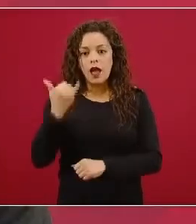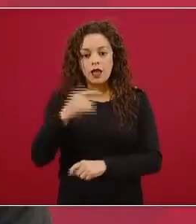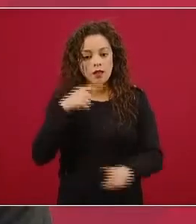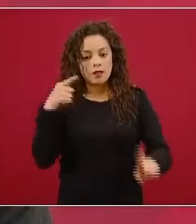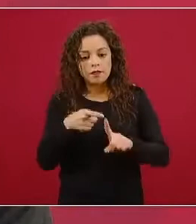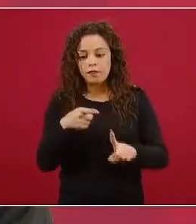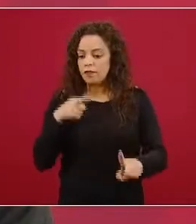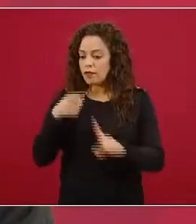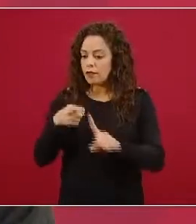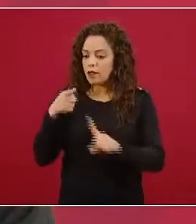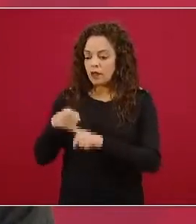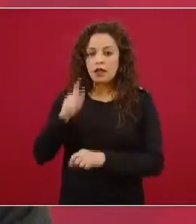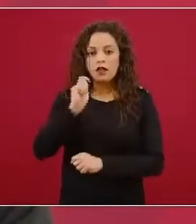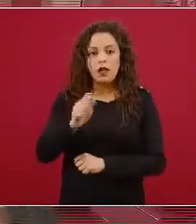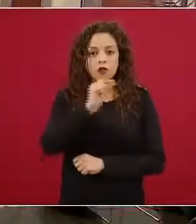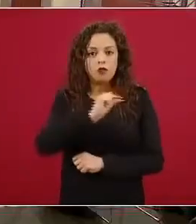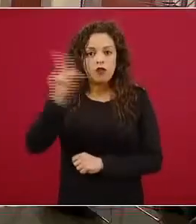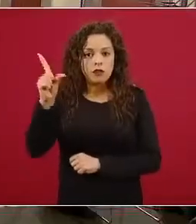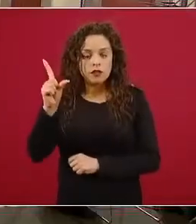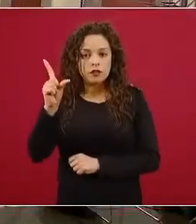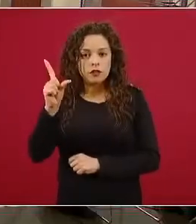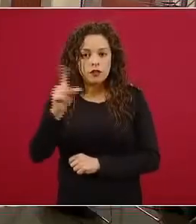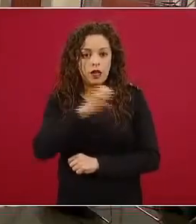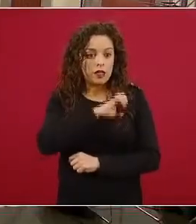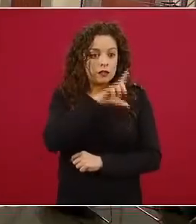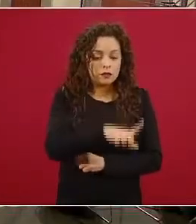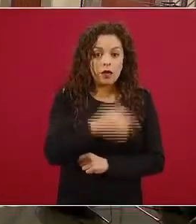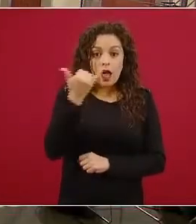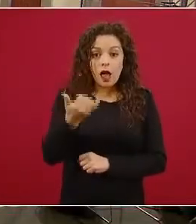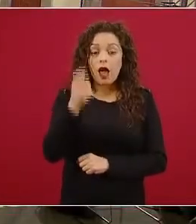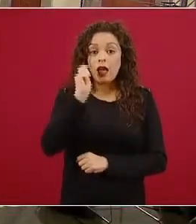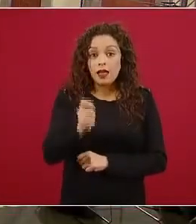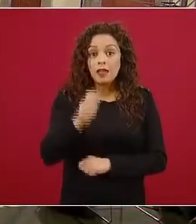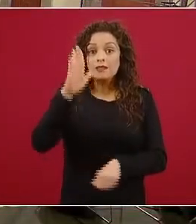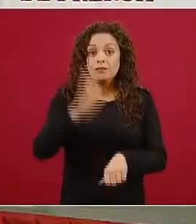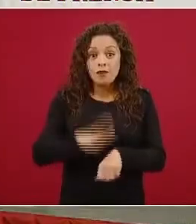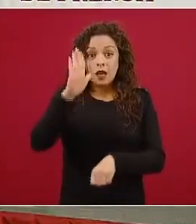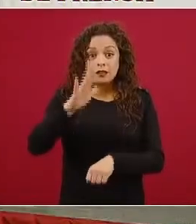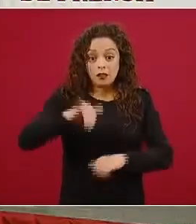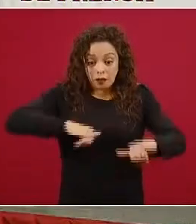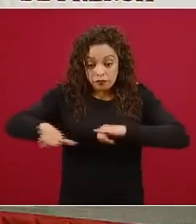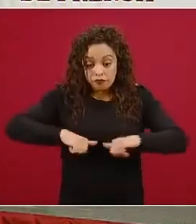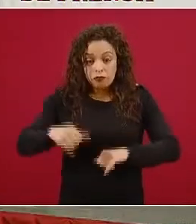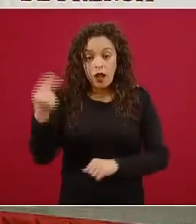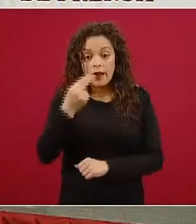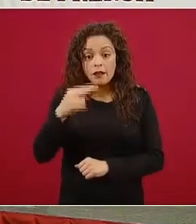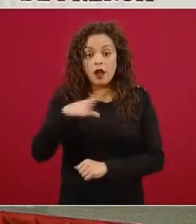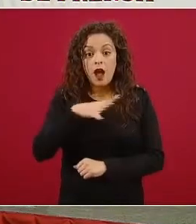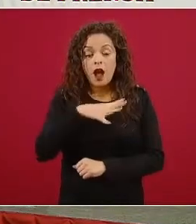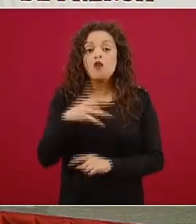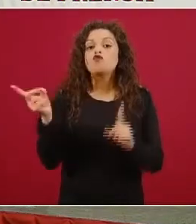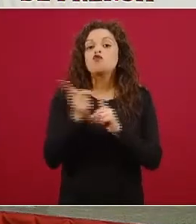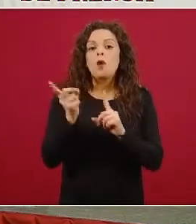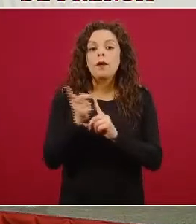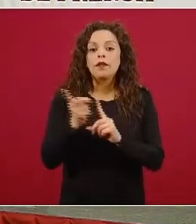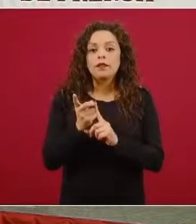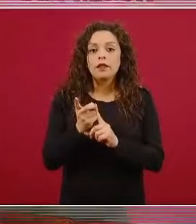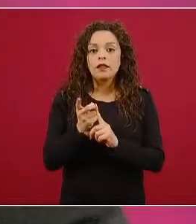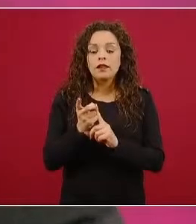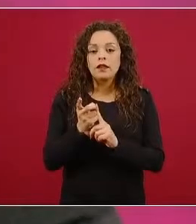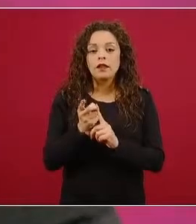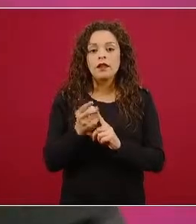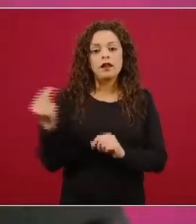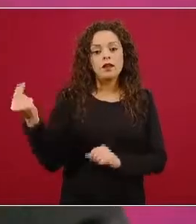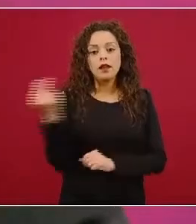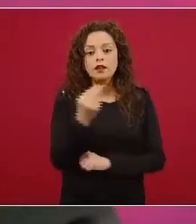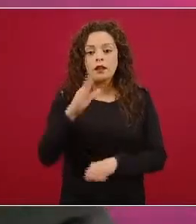de profesionales, y que además geográficamente necesitan estar en posiciones donde se privilegie